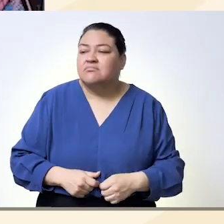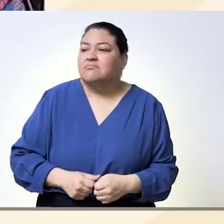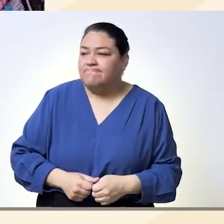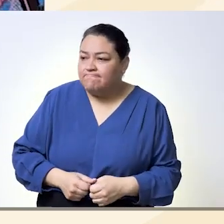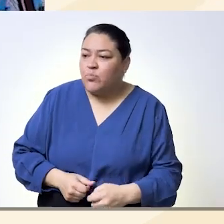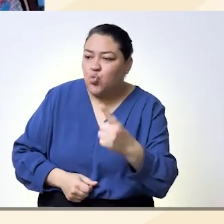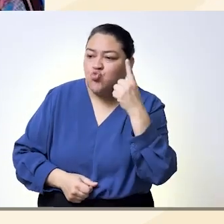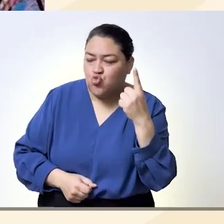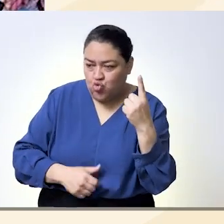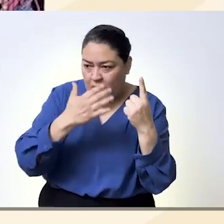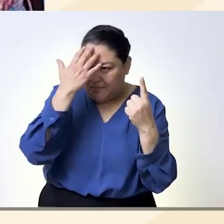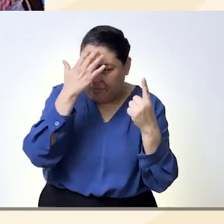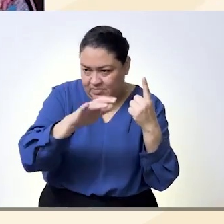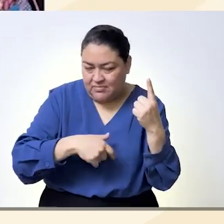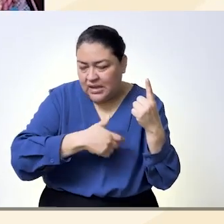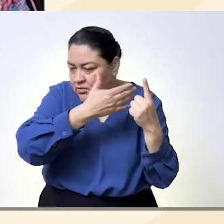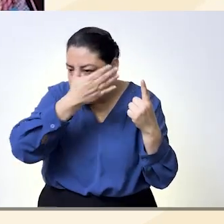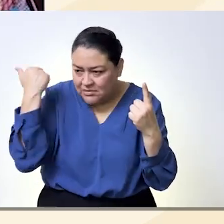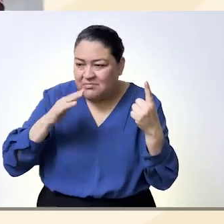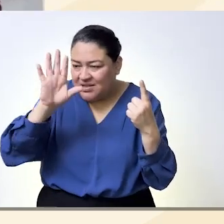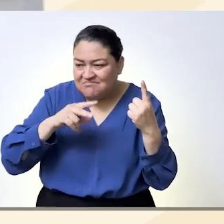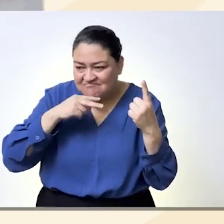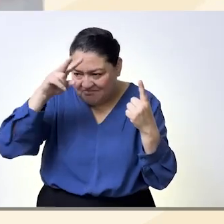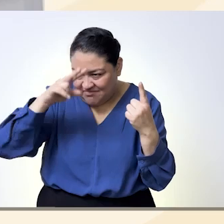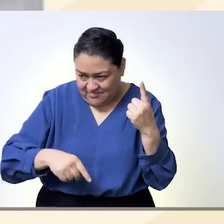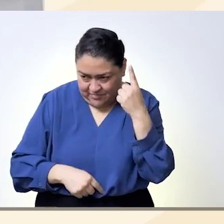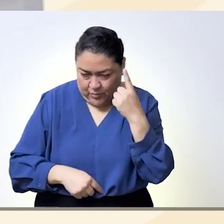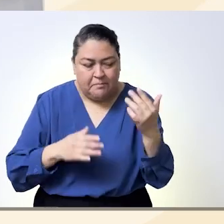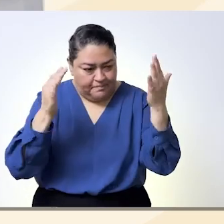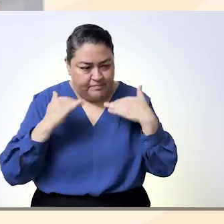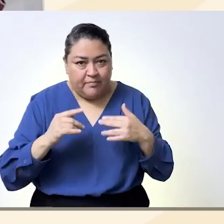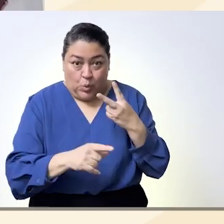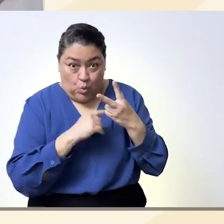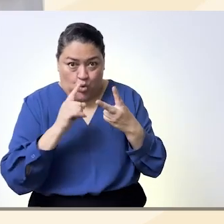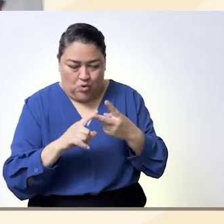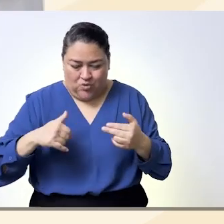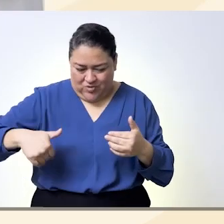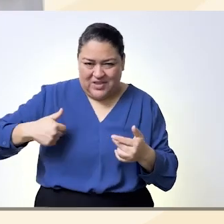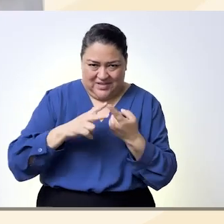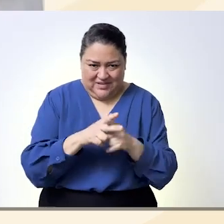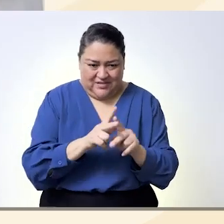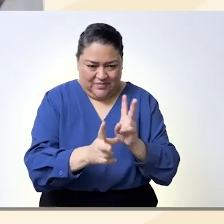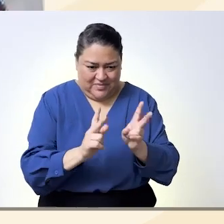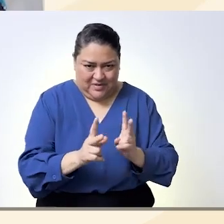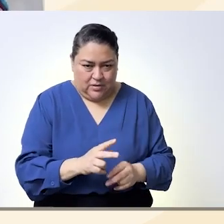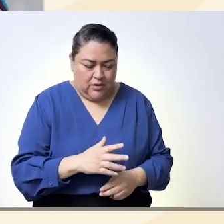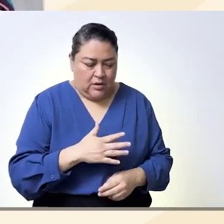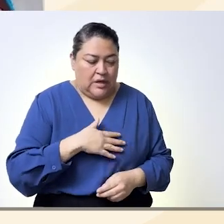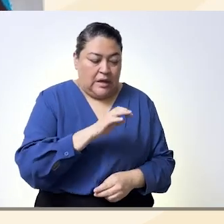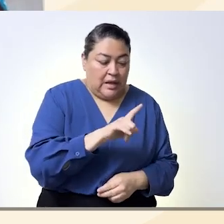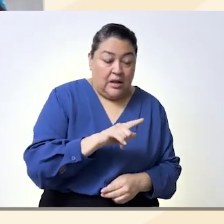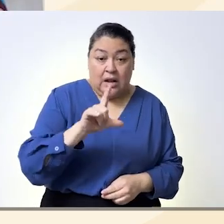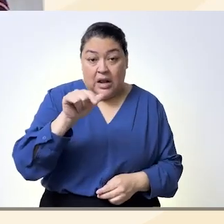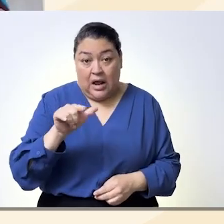ignorancia. Al inicio de esta sesión nos preguntamos los pronombres. Joan, tú nos comentabas, Vidal, Joan, se definen